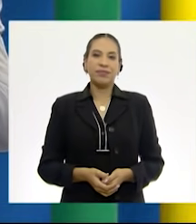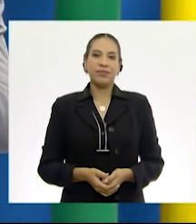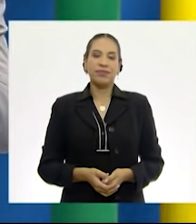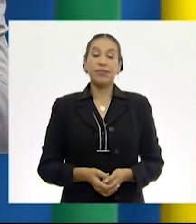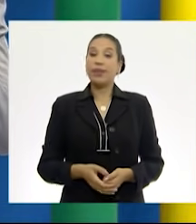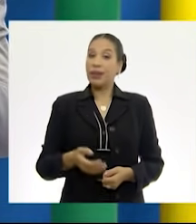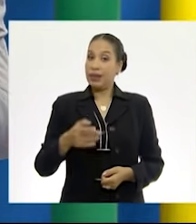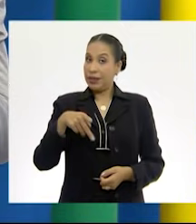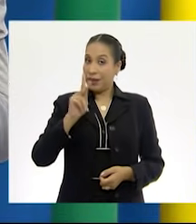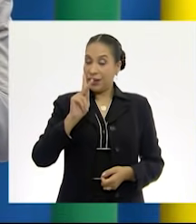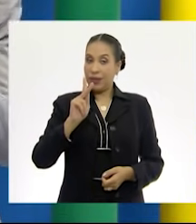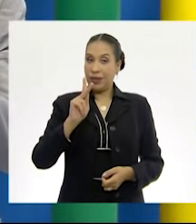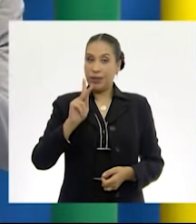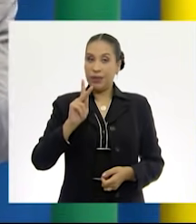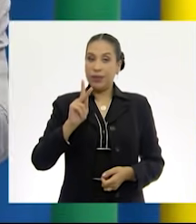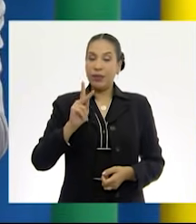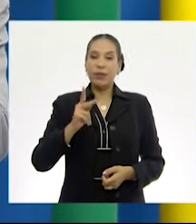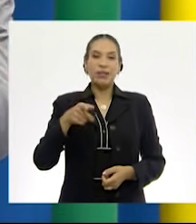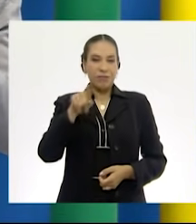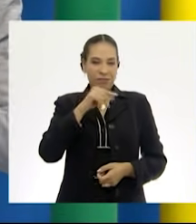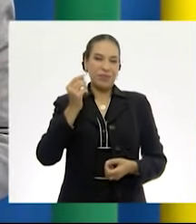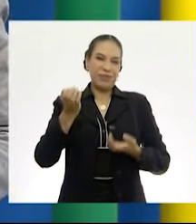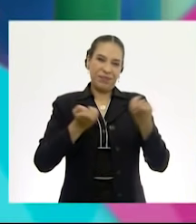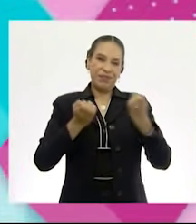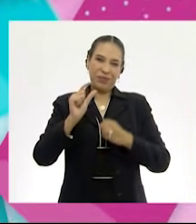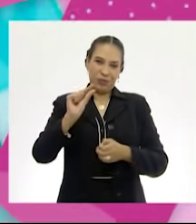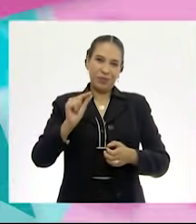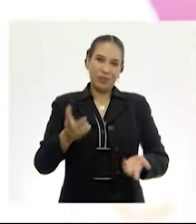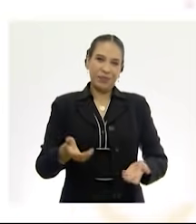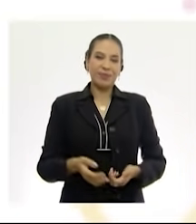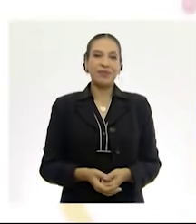Pero antes, vamos a movernos un poco.